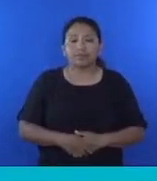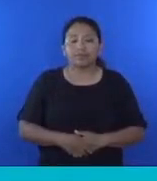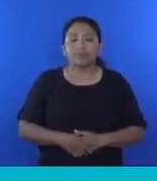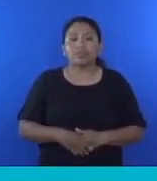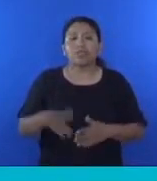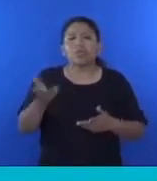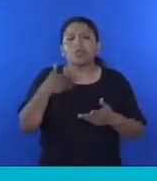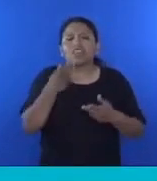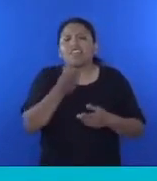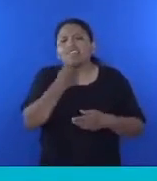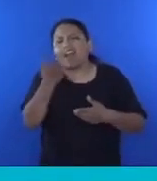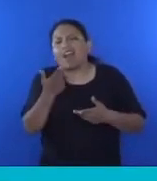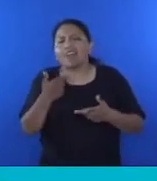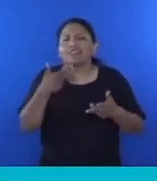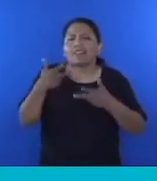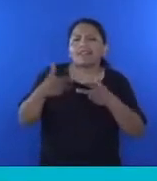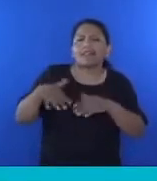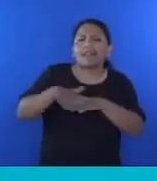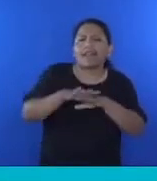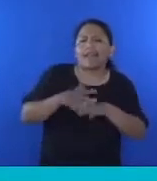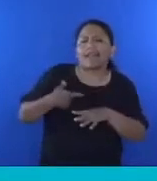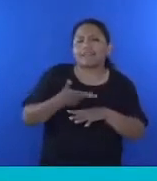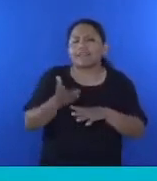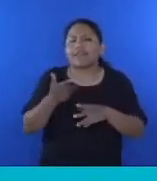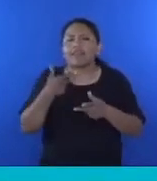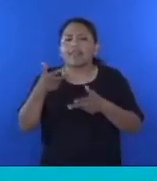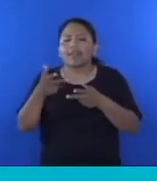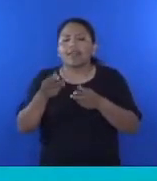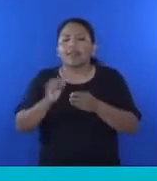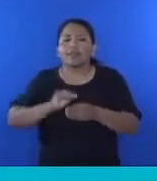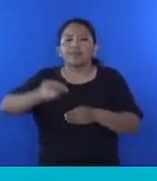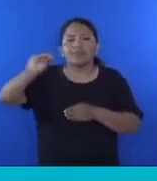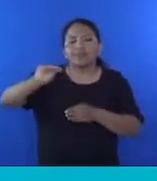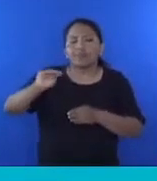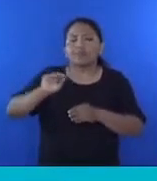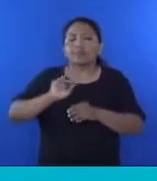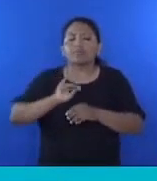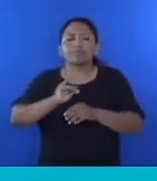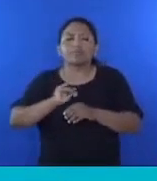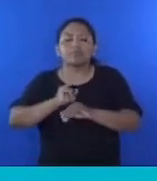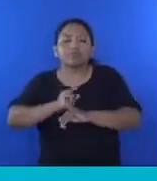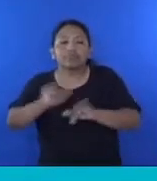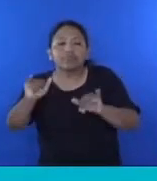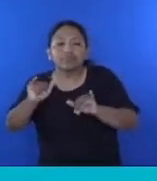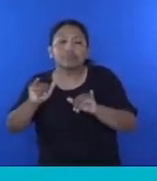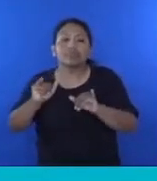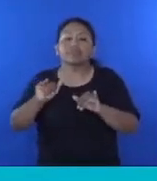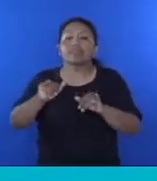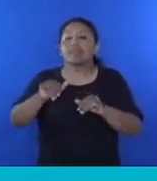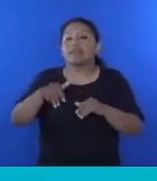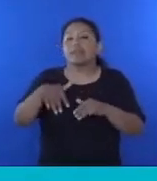porque después es fácil también en las redes ir a decir o avisar tipo